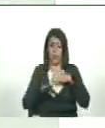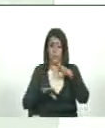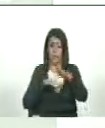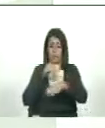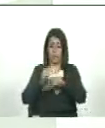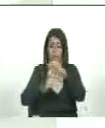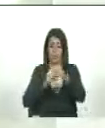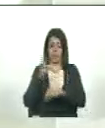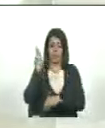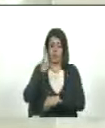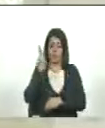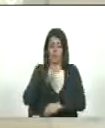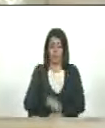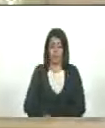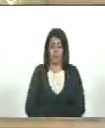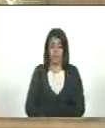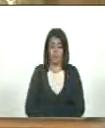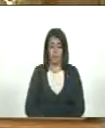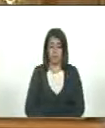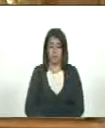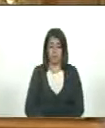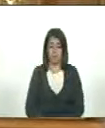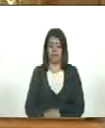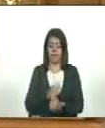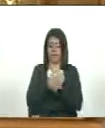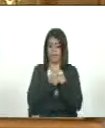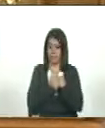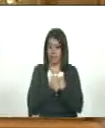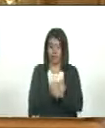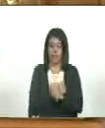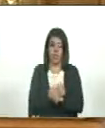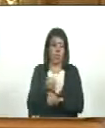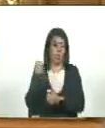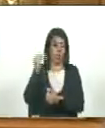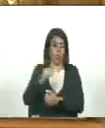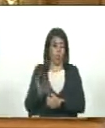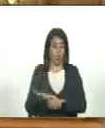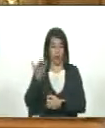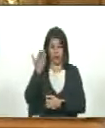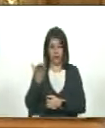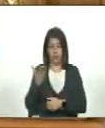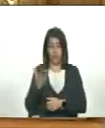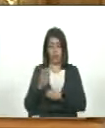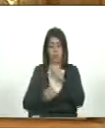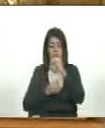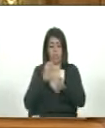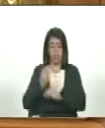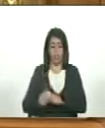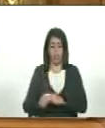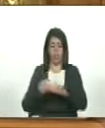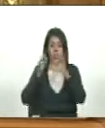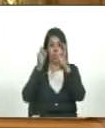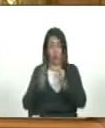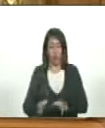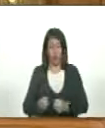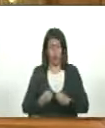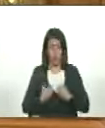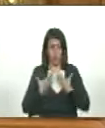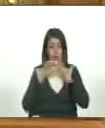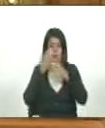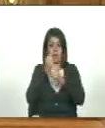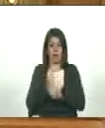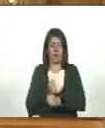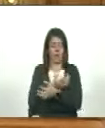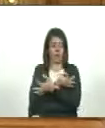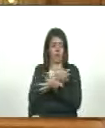ha dado nuestra República, amando lo más útil, animada de lo más justo y aspirando a lo